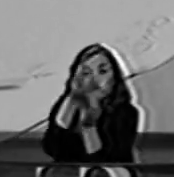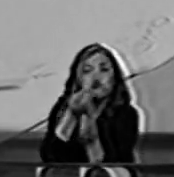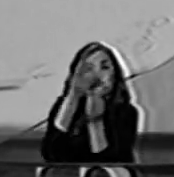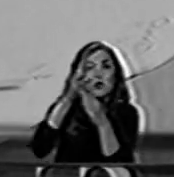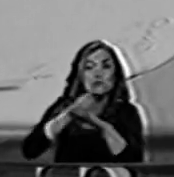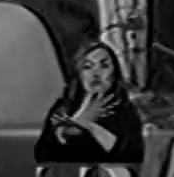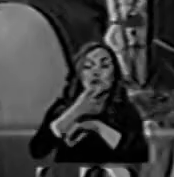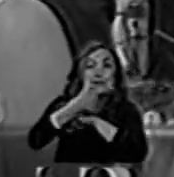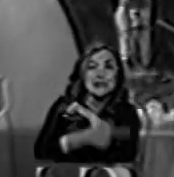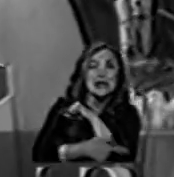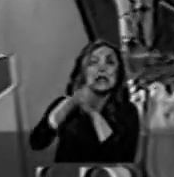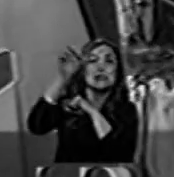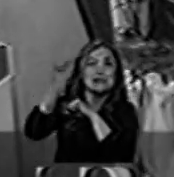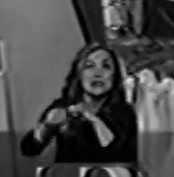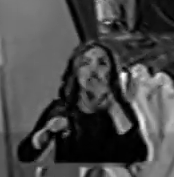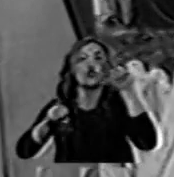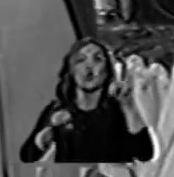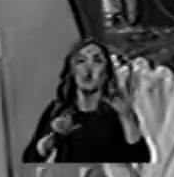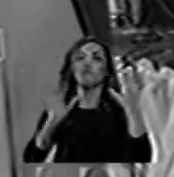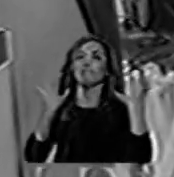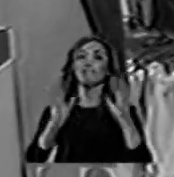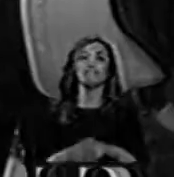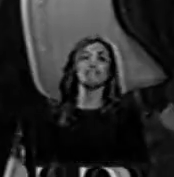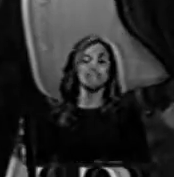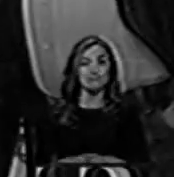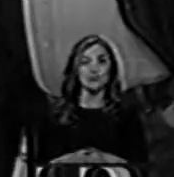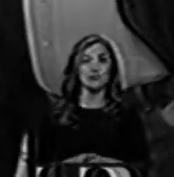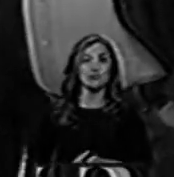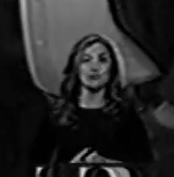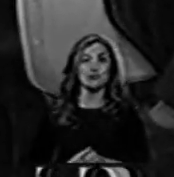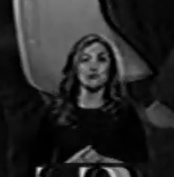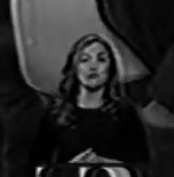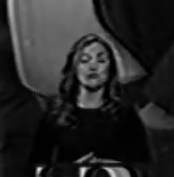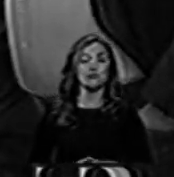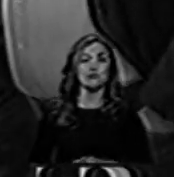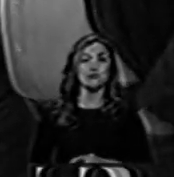recomendación de sancionar o no a la legisladora. En Quito, Daniela Valencia, 24 horas.